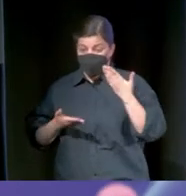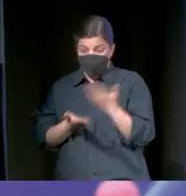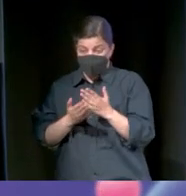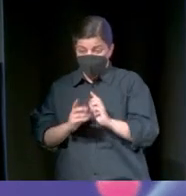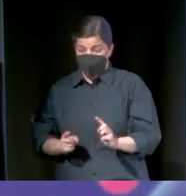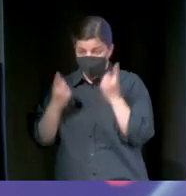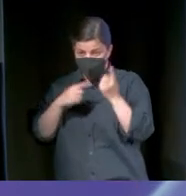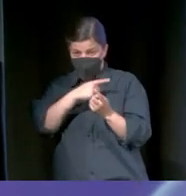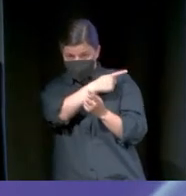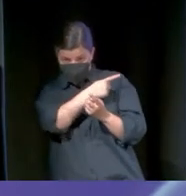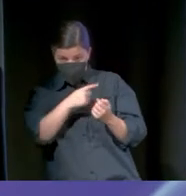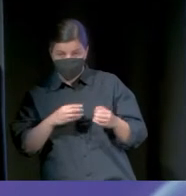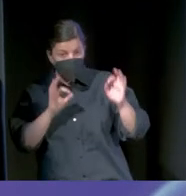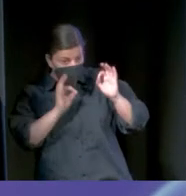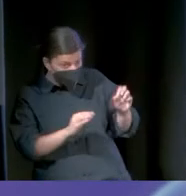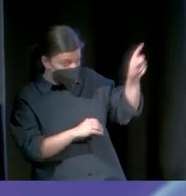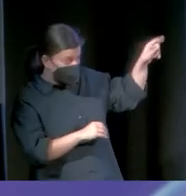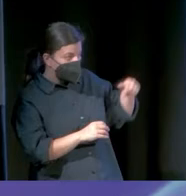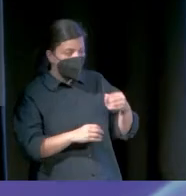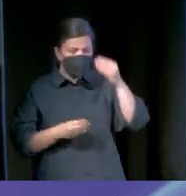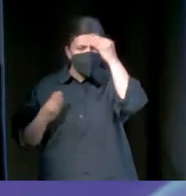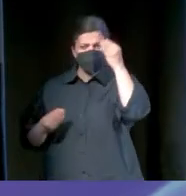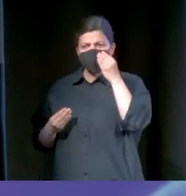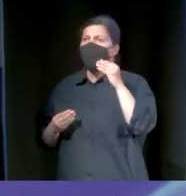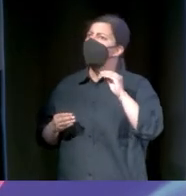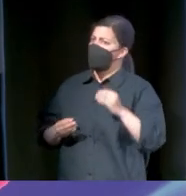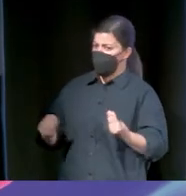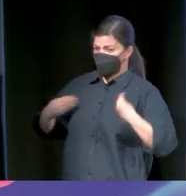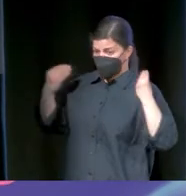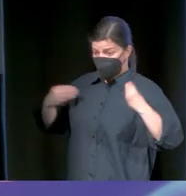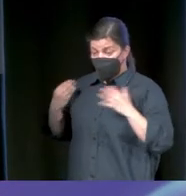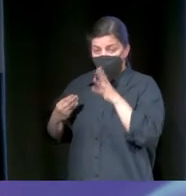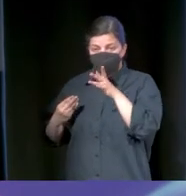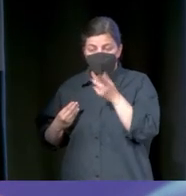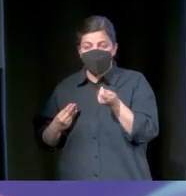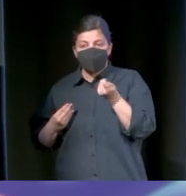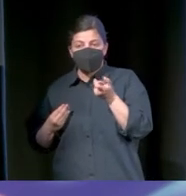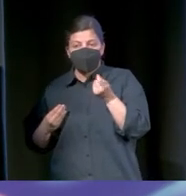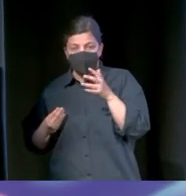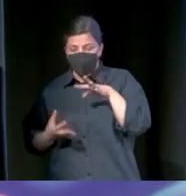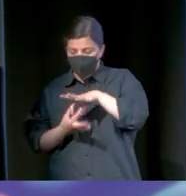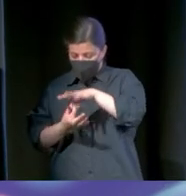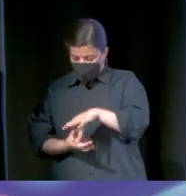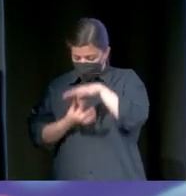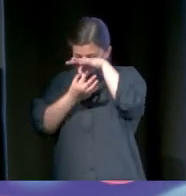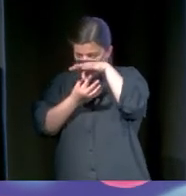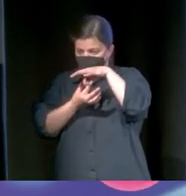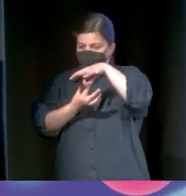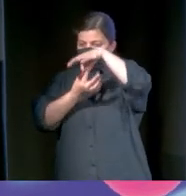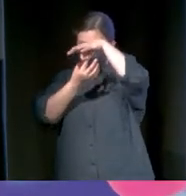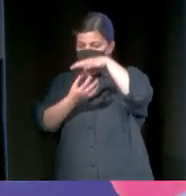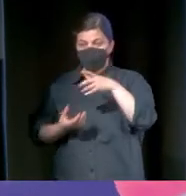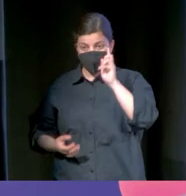de acro yoga mira justo está aquí y pensé que divertido porque estás un poco conectado contigo mismo estiras no